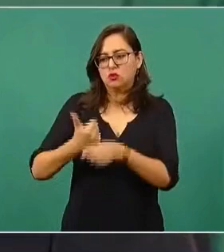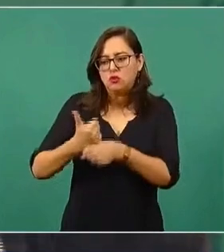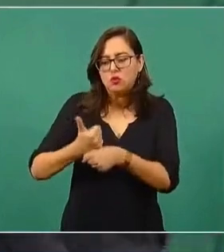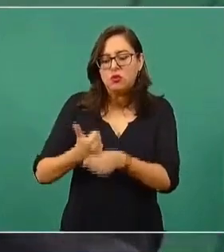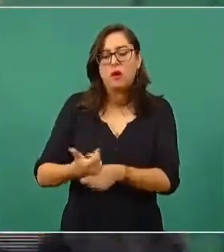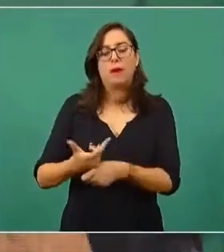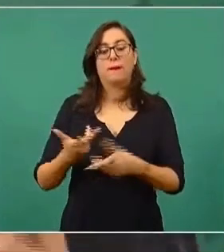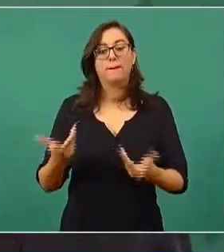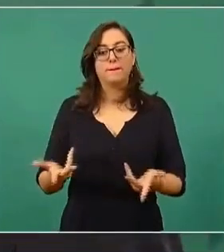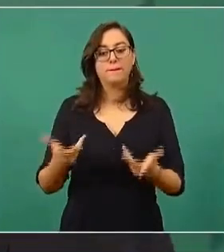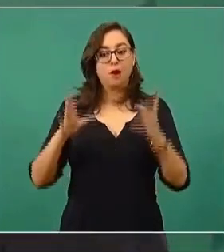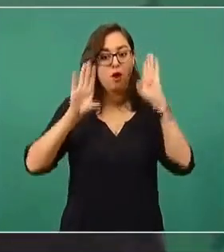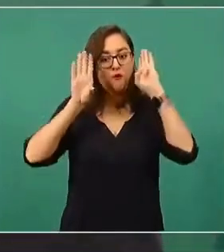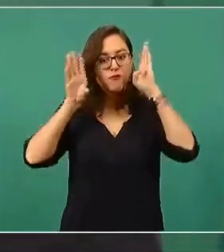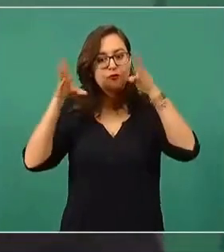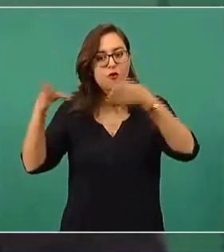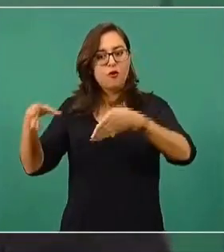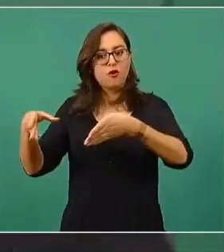Era otro enfoque